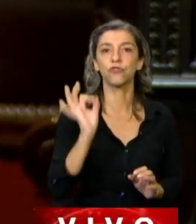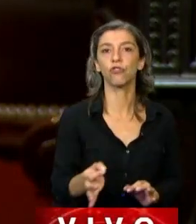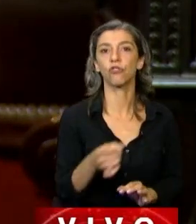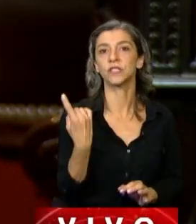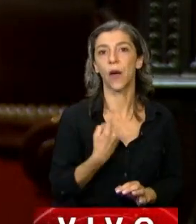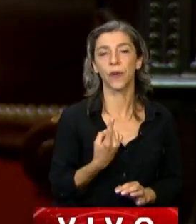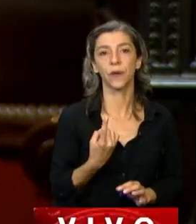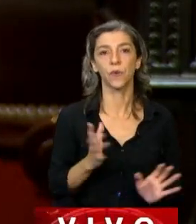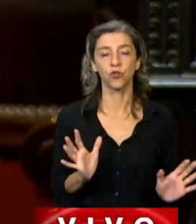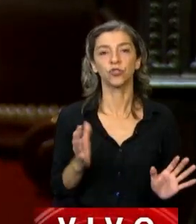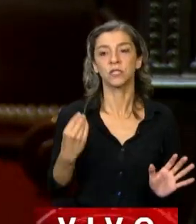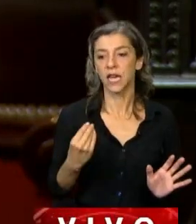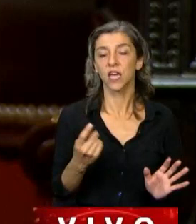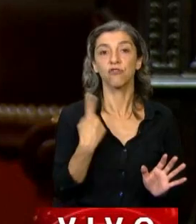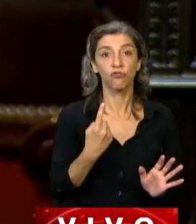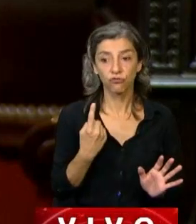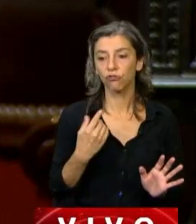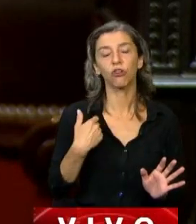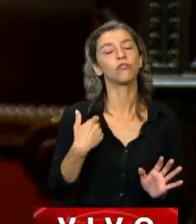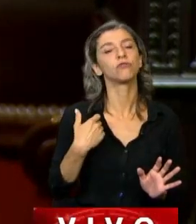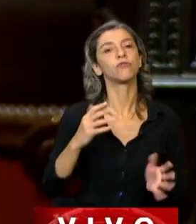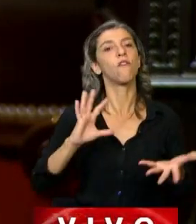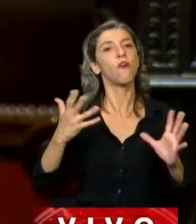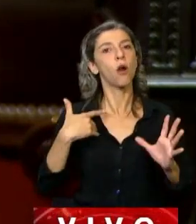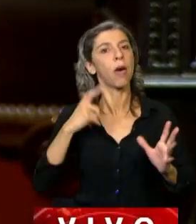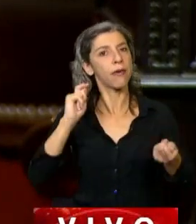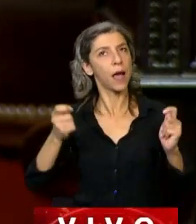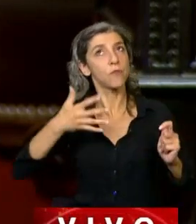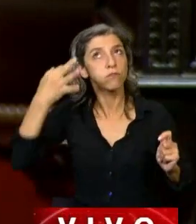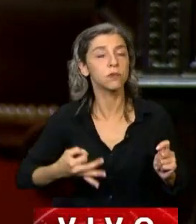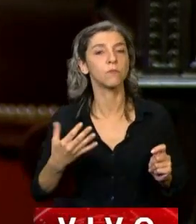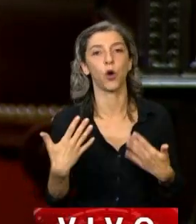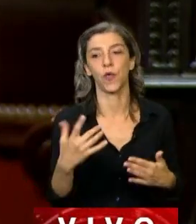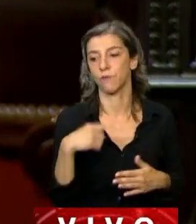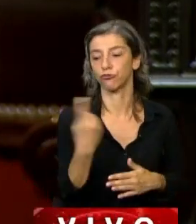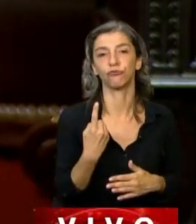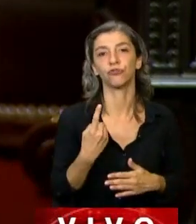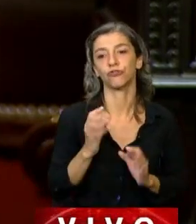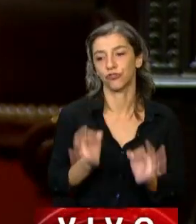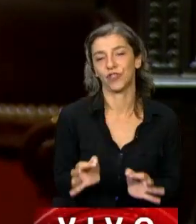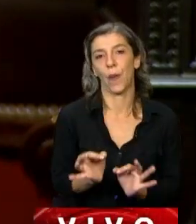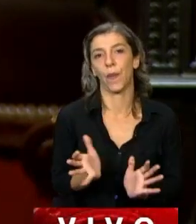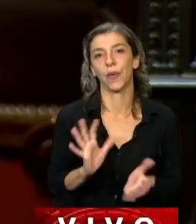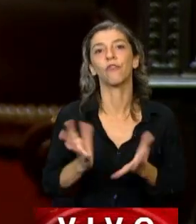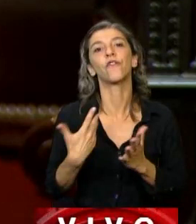y las herramientas para hacer efectivas esas sanciones son la forma.